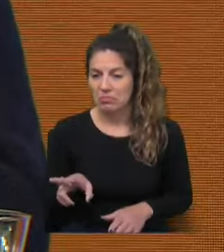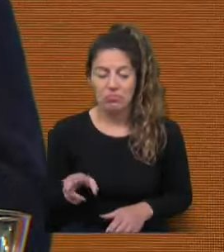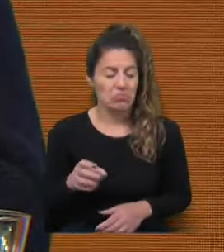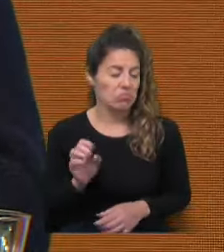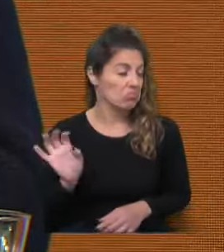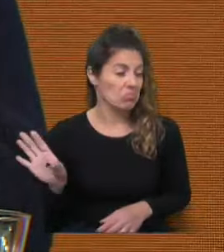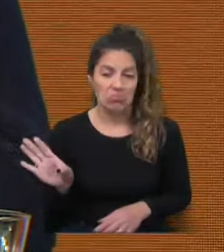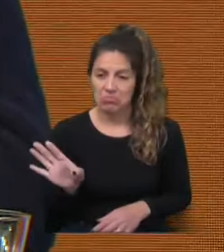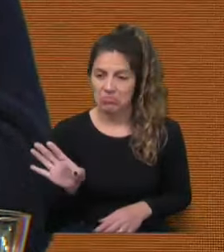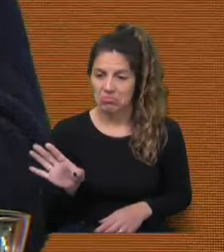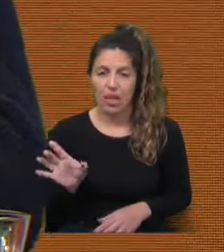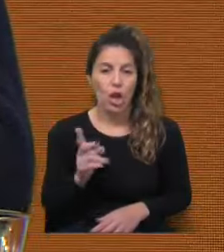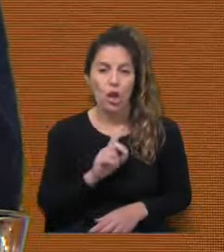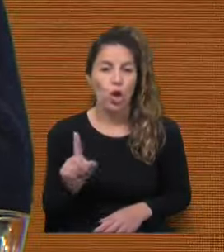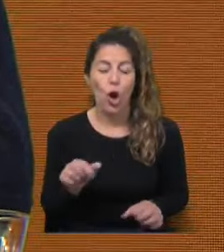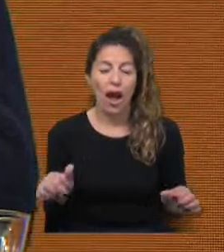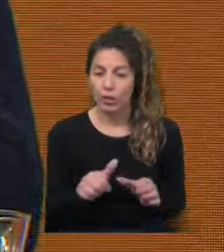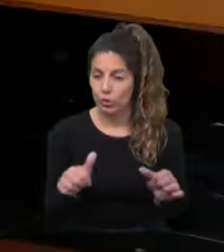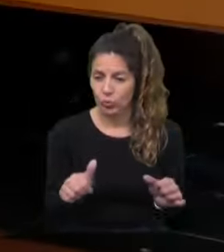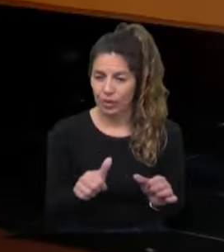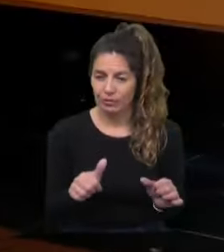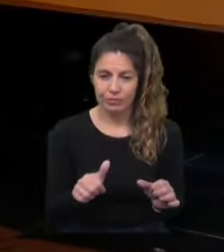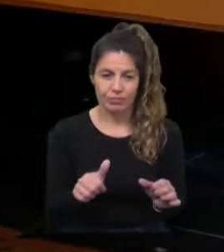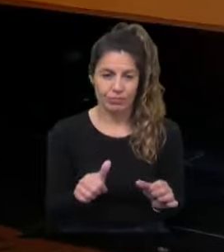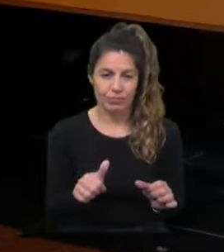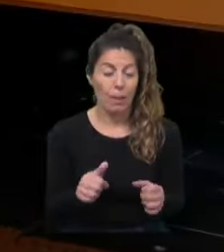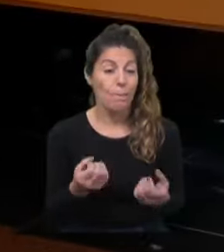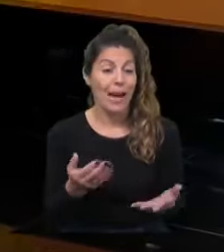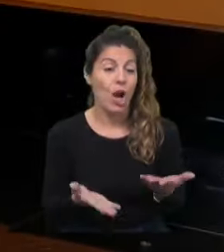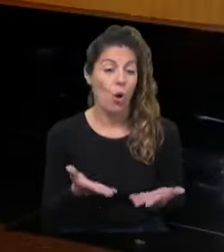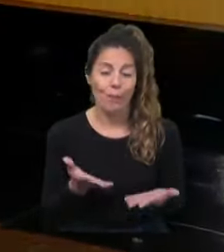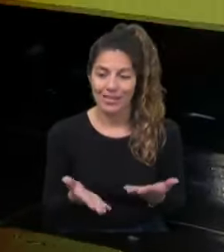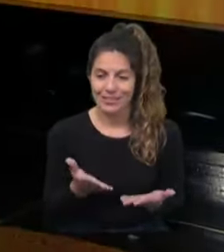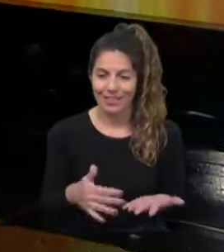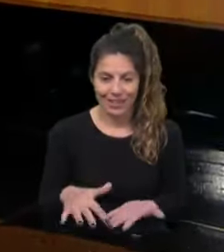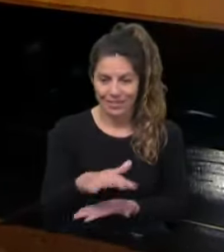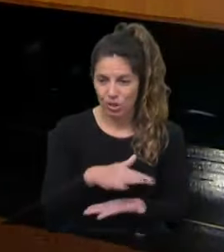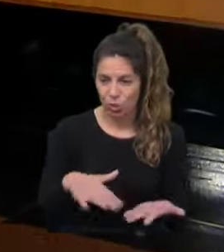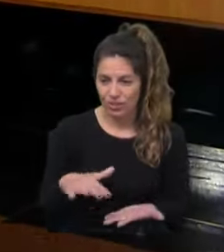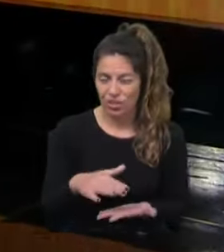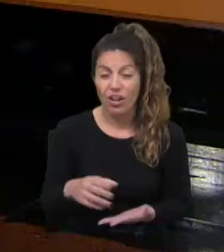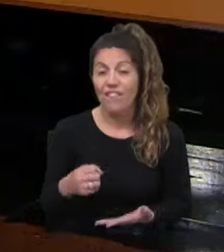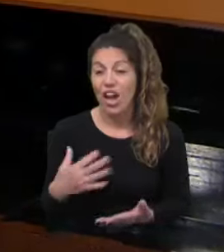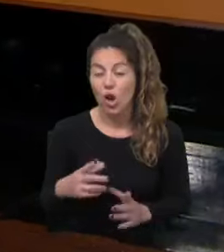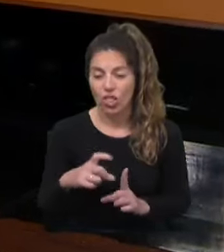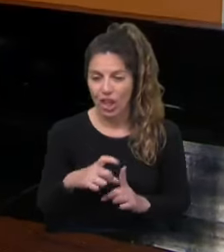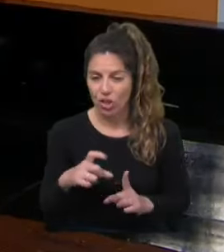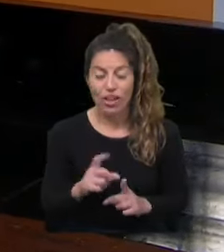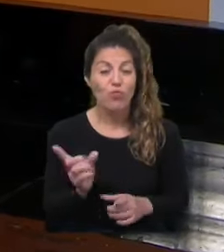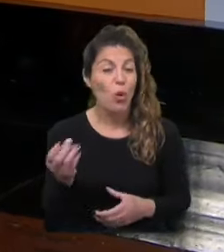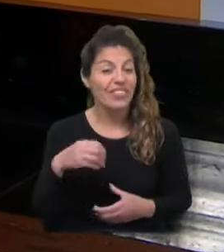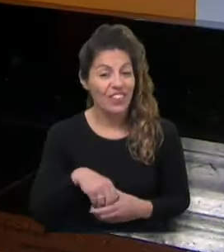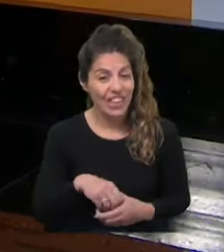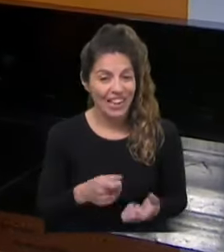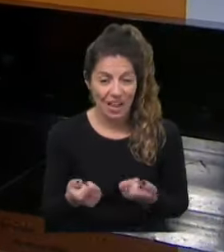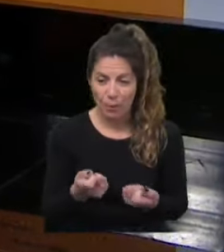ignoran. No actúan para compensar la situación, el valor del dólar. No intervienen en